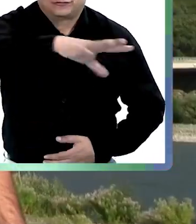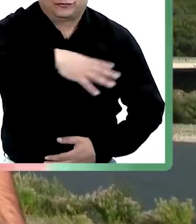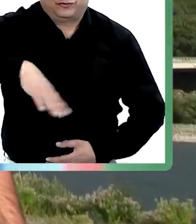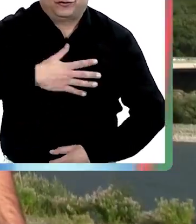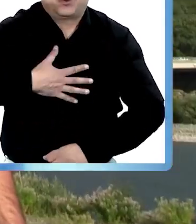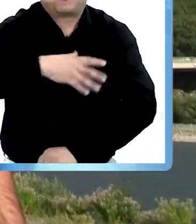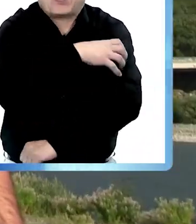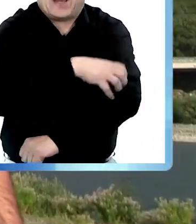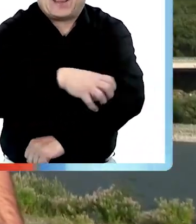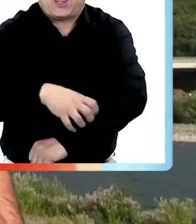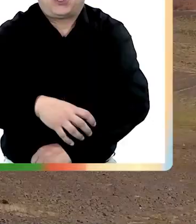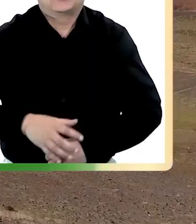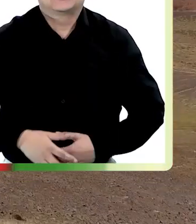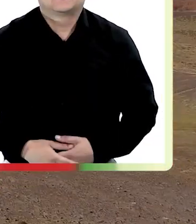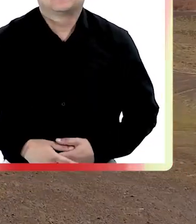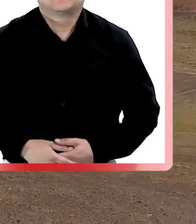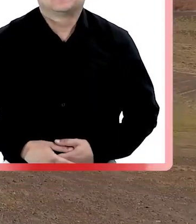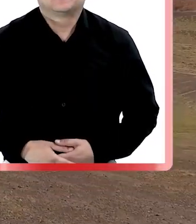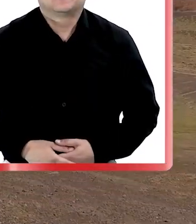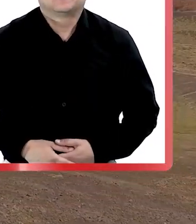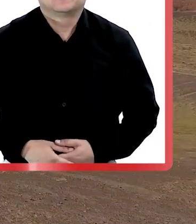Somos las regiones.